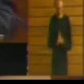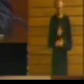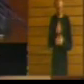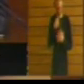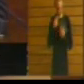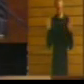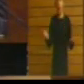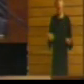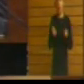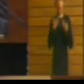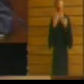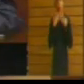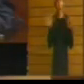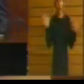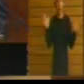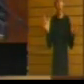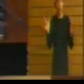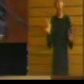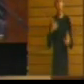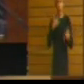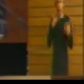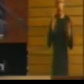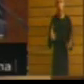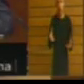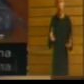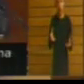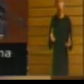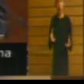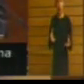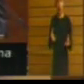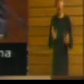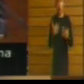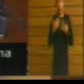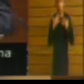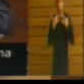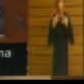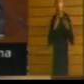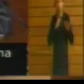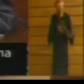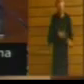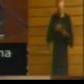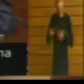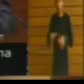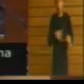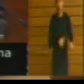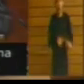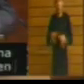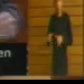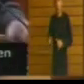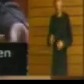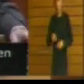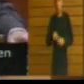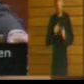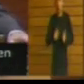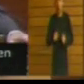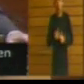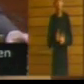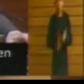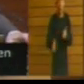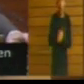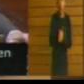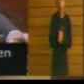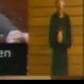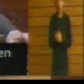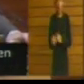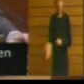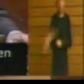se haga una campaña objetiva, con rigor, imparcial, en lo que no se pondere un modelo y se priorice un